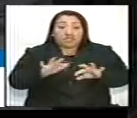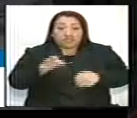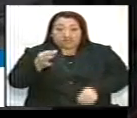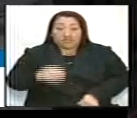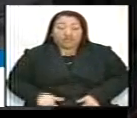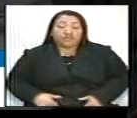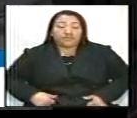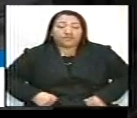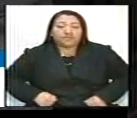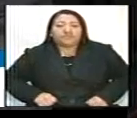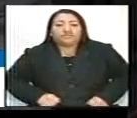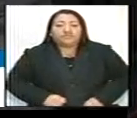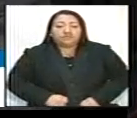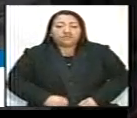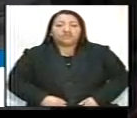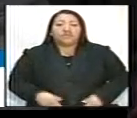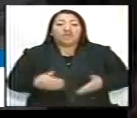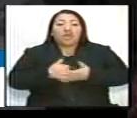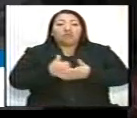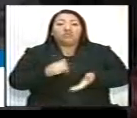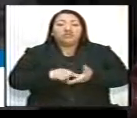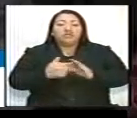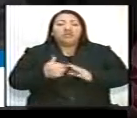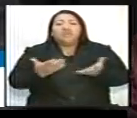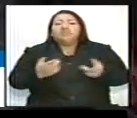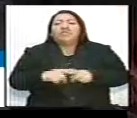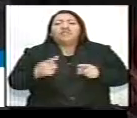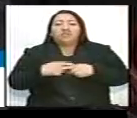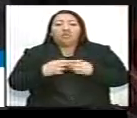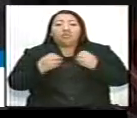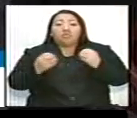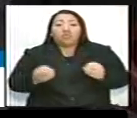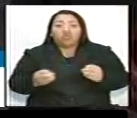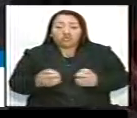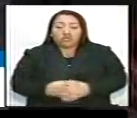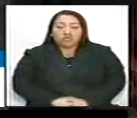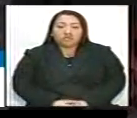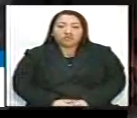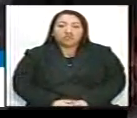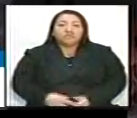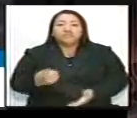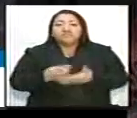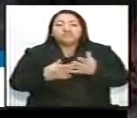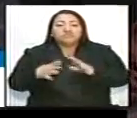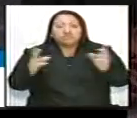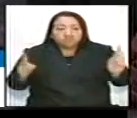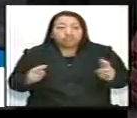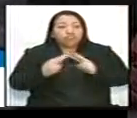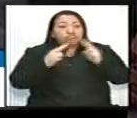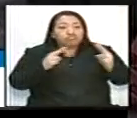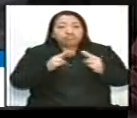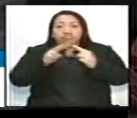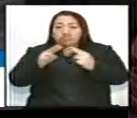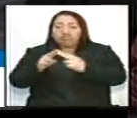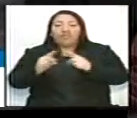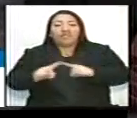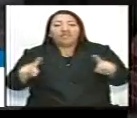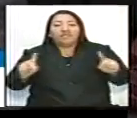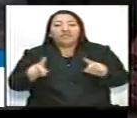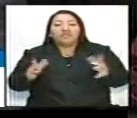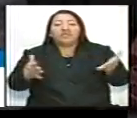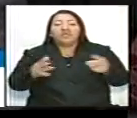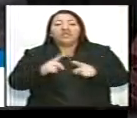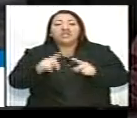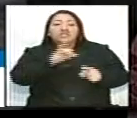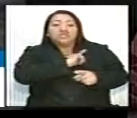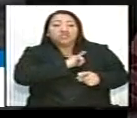realidad, contribuimos a generar estas oportunidades, a generar estos encuentros entre los diferentes niveles de